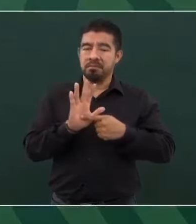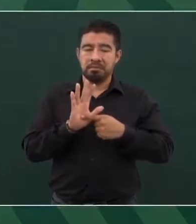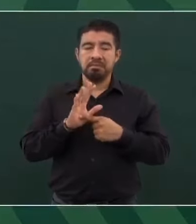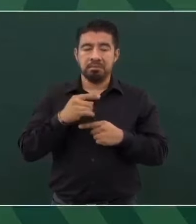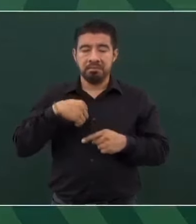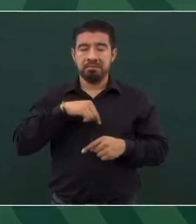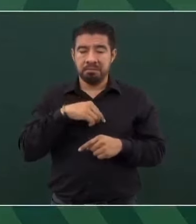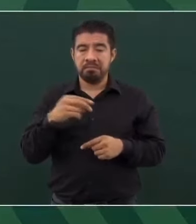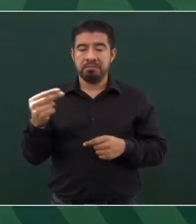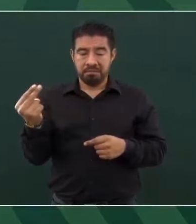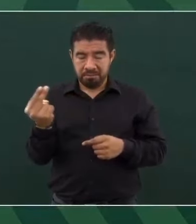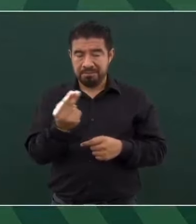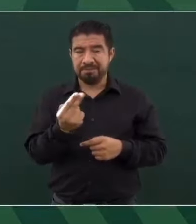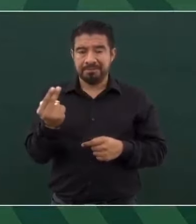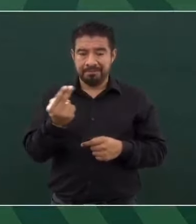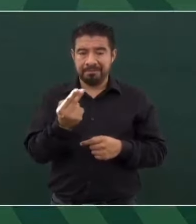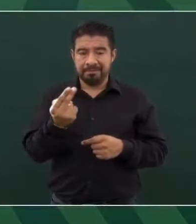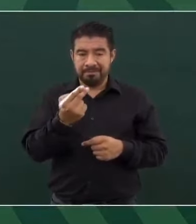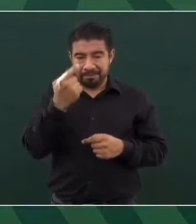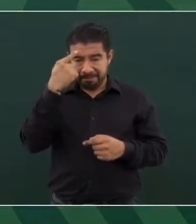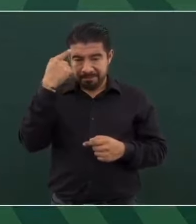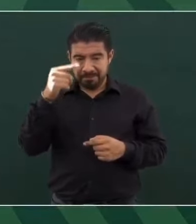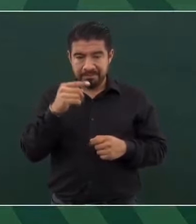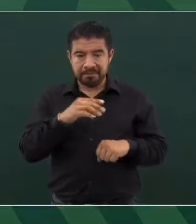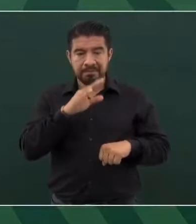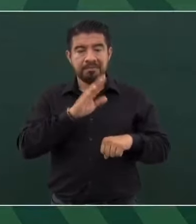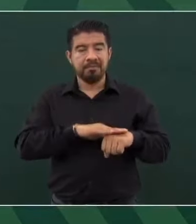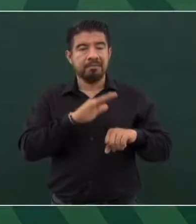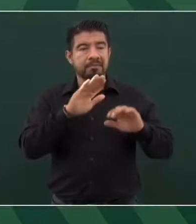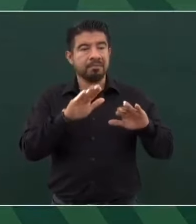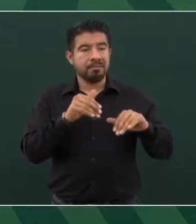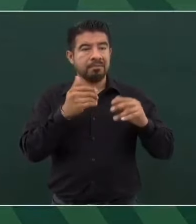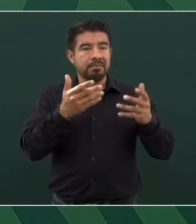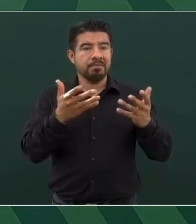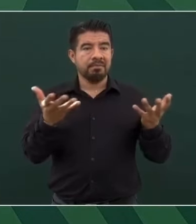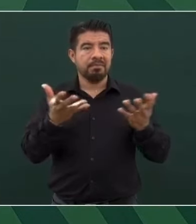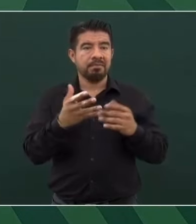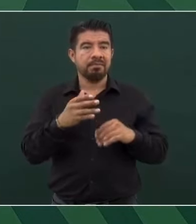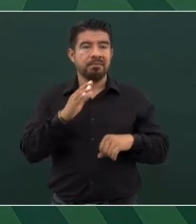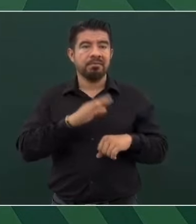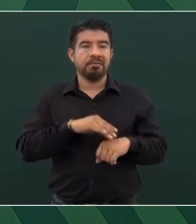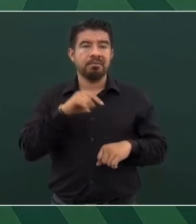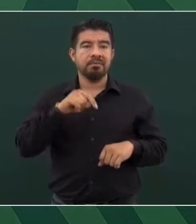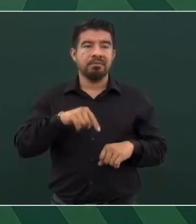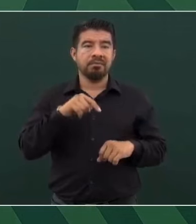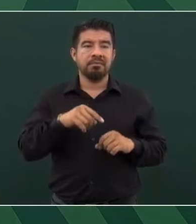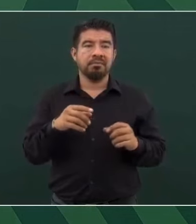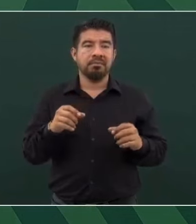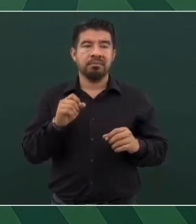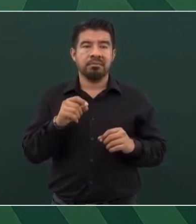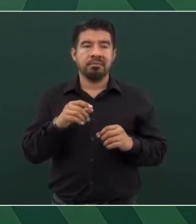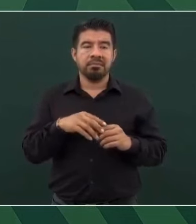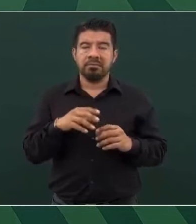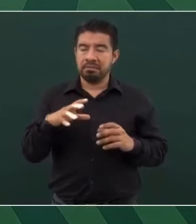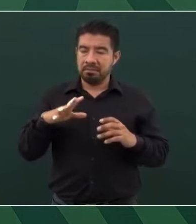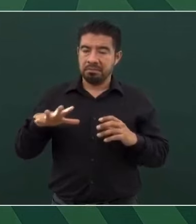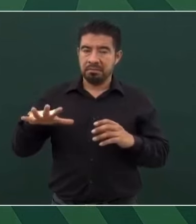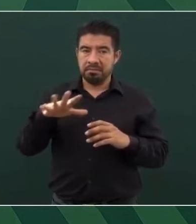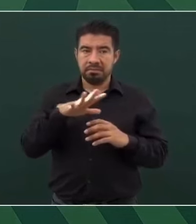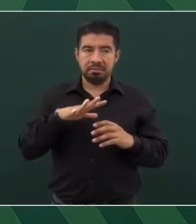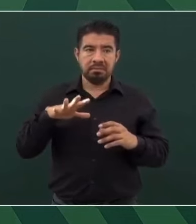necesario buscar la forma de crear un cuartel ahí en Chicumucelo